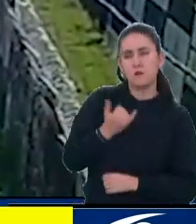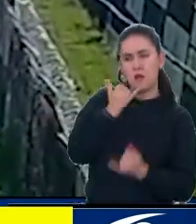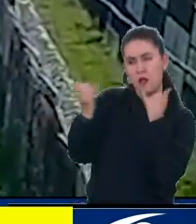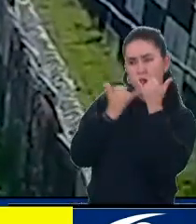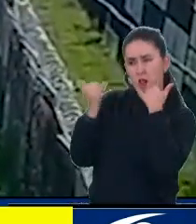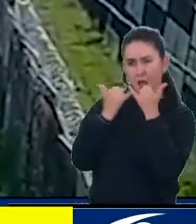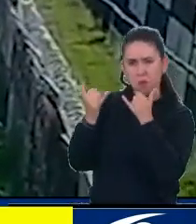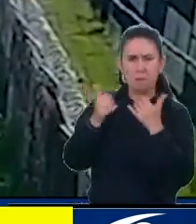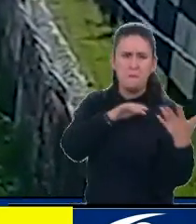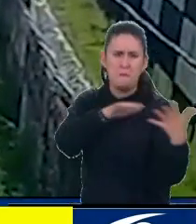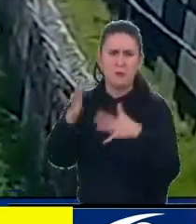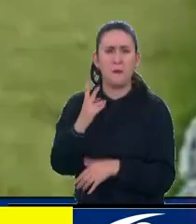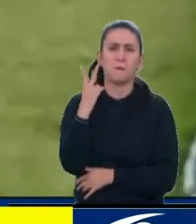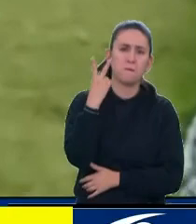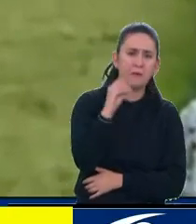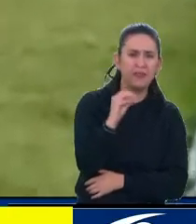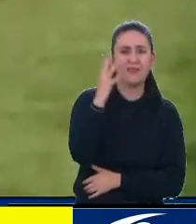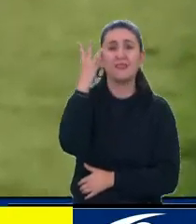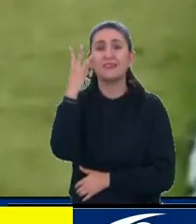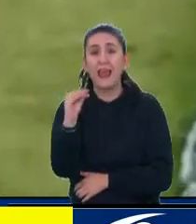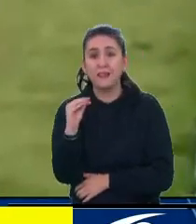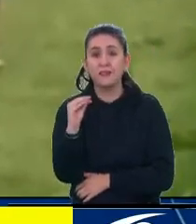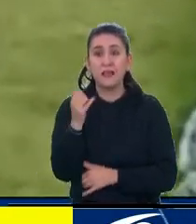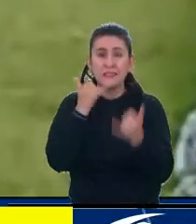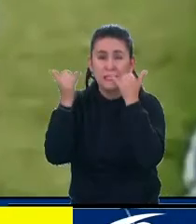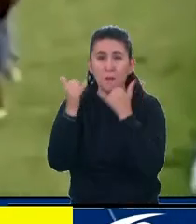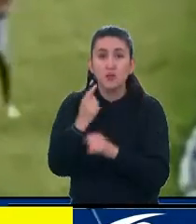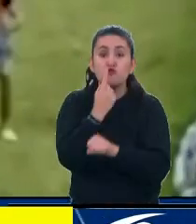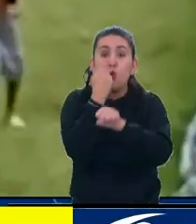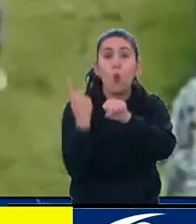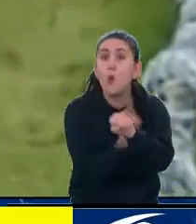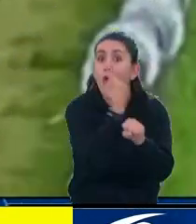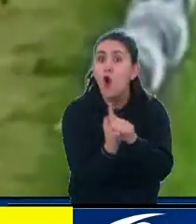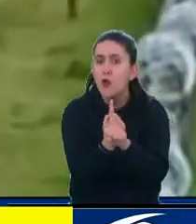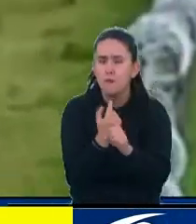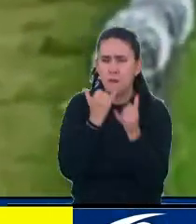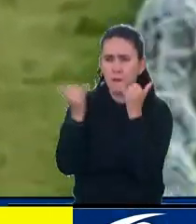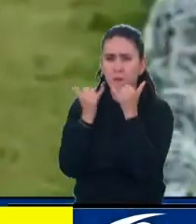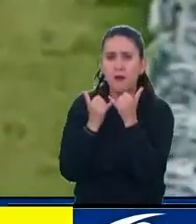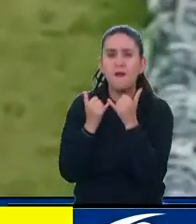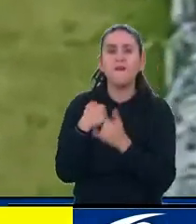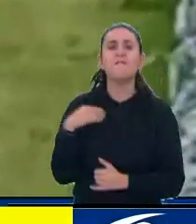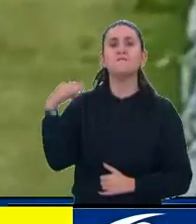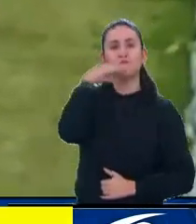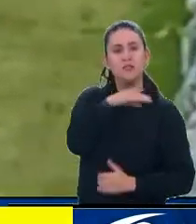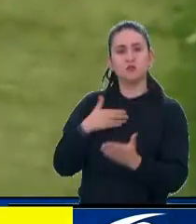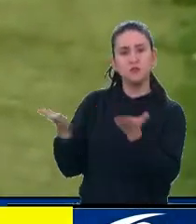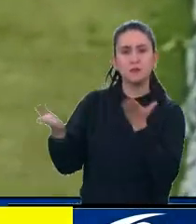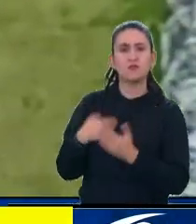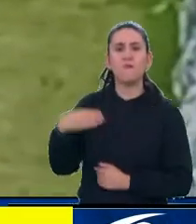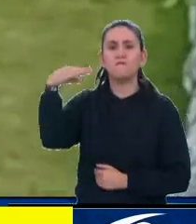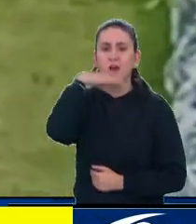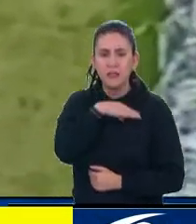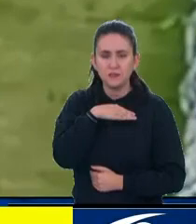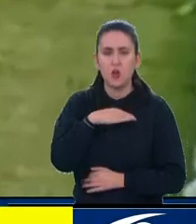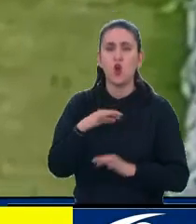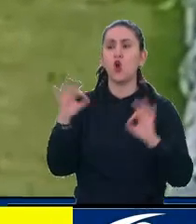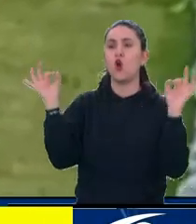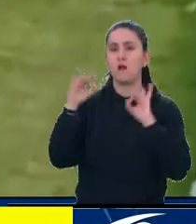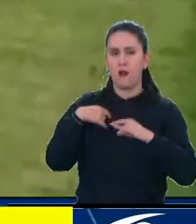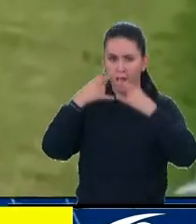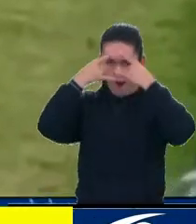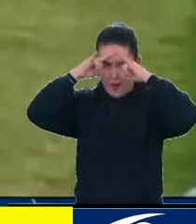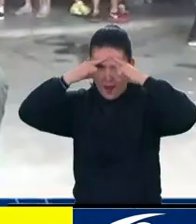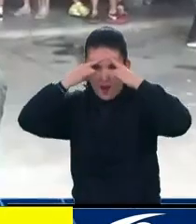entre 20 y 30 llamadas por hora es la modalidad de falso servicio la modalidad de sexting o de